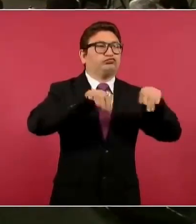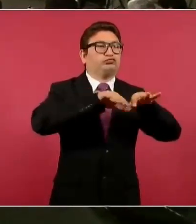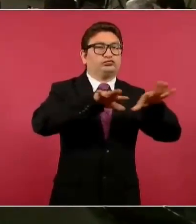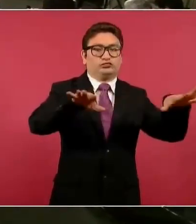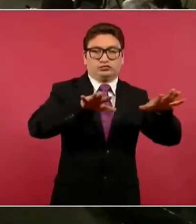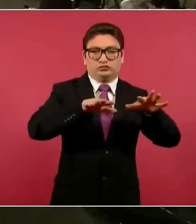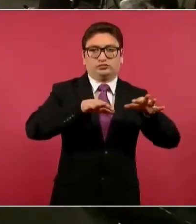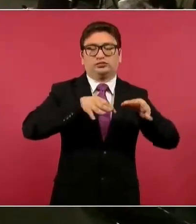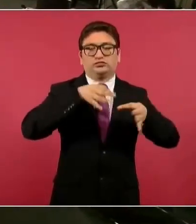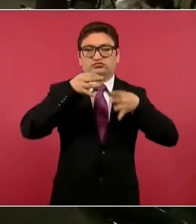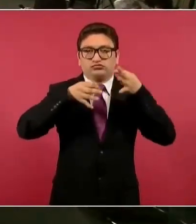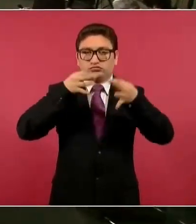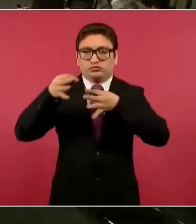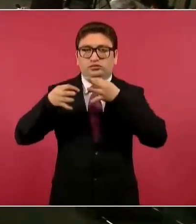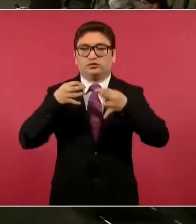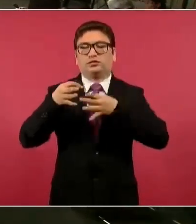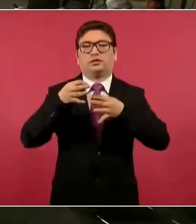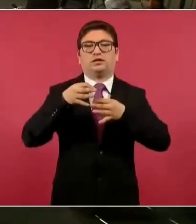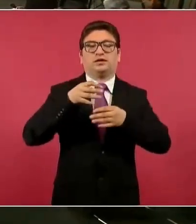democrático.